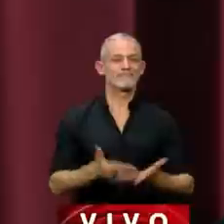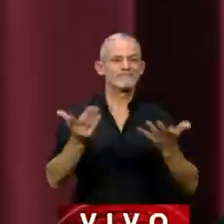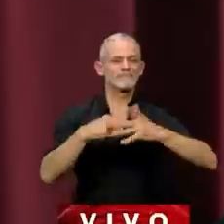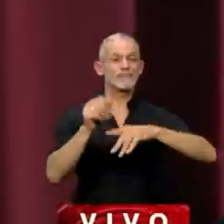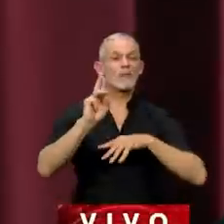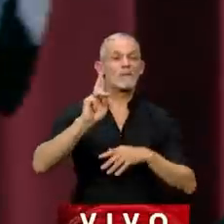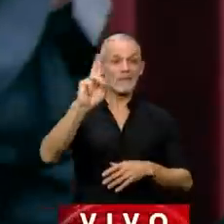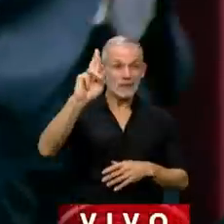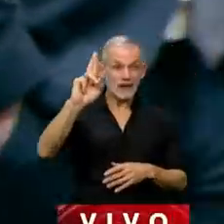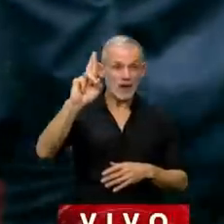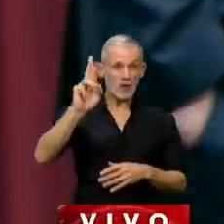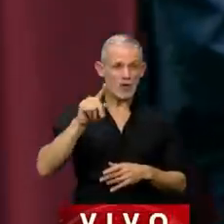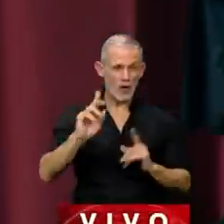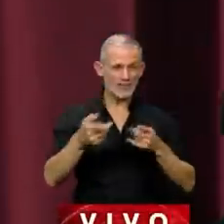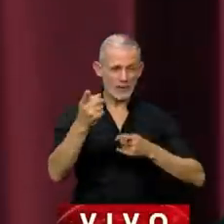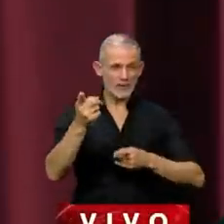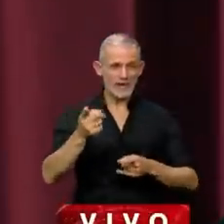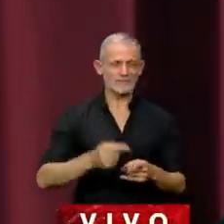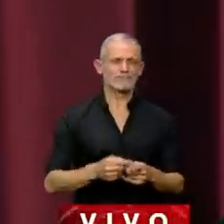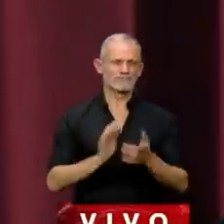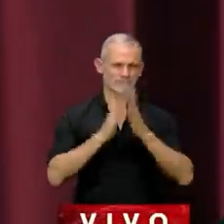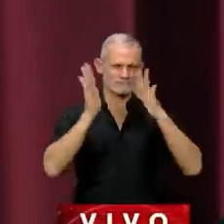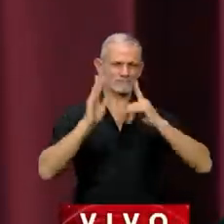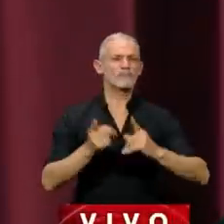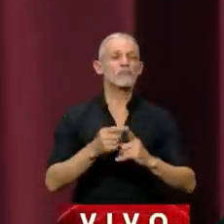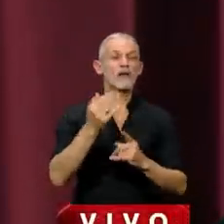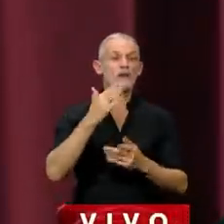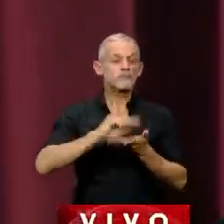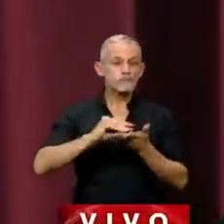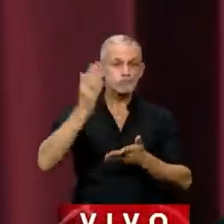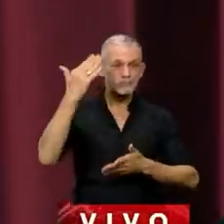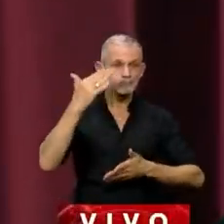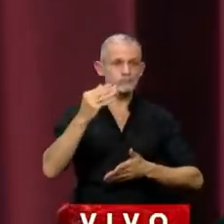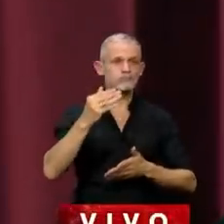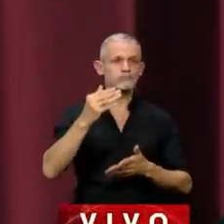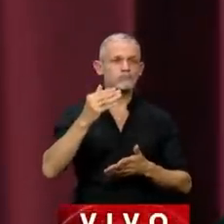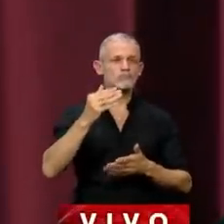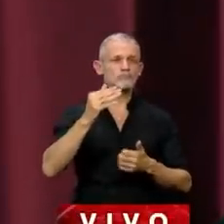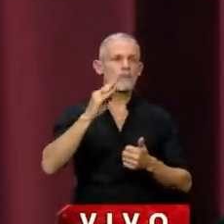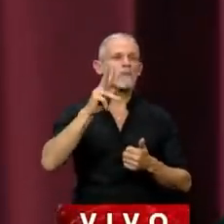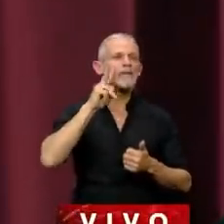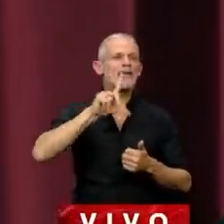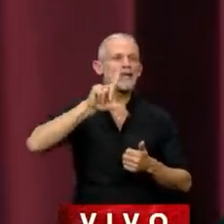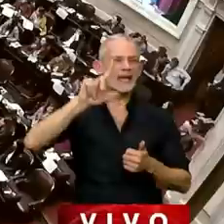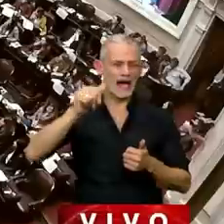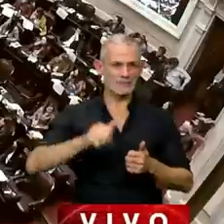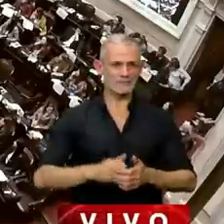Para una cuestión de privilegio, tiene la palabra el diputado Alejandro Vilca.